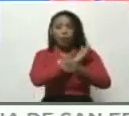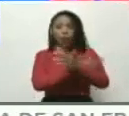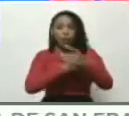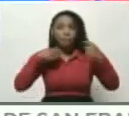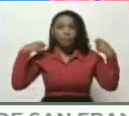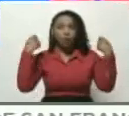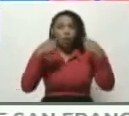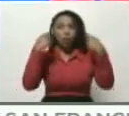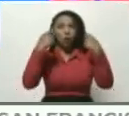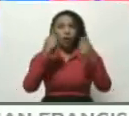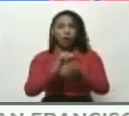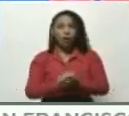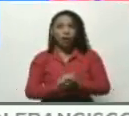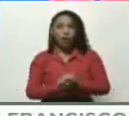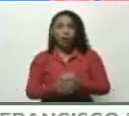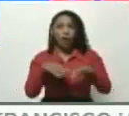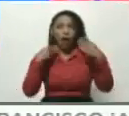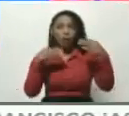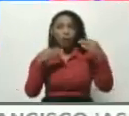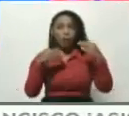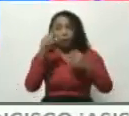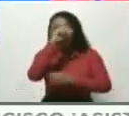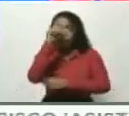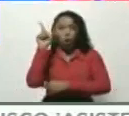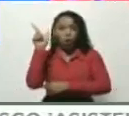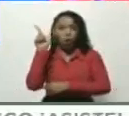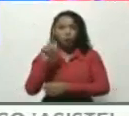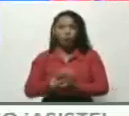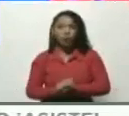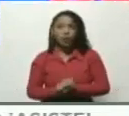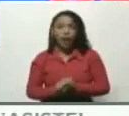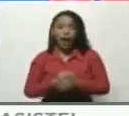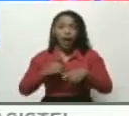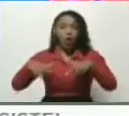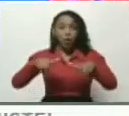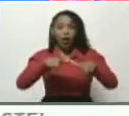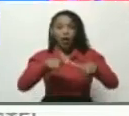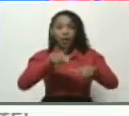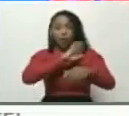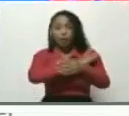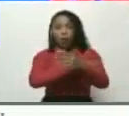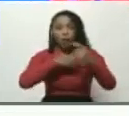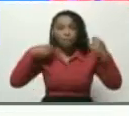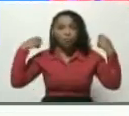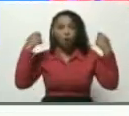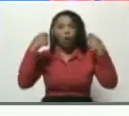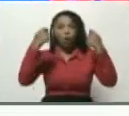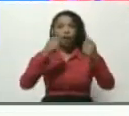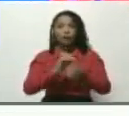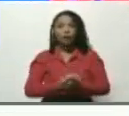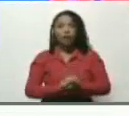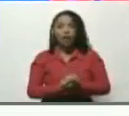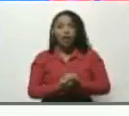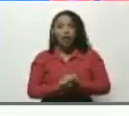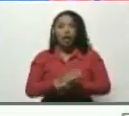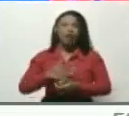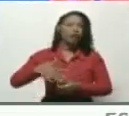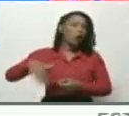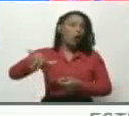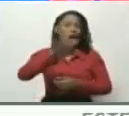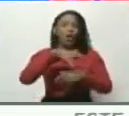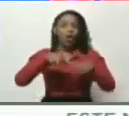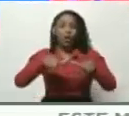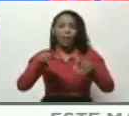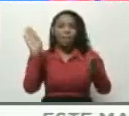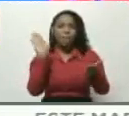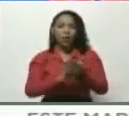popular, el papel del Partido Socialista en los espacios del poder popular, en todos los espacios,